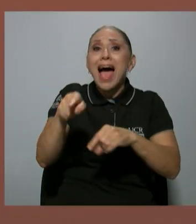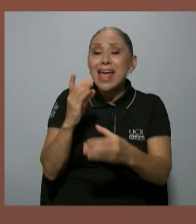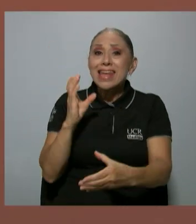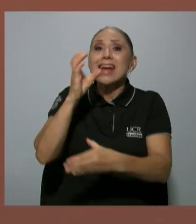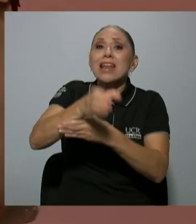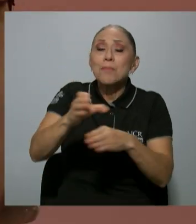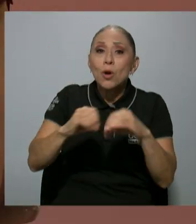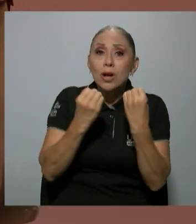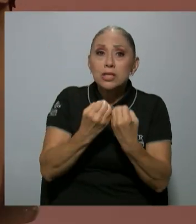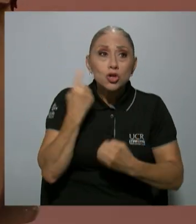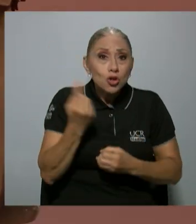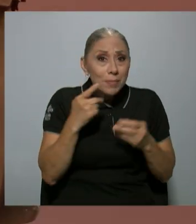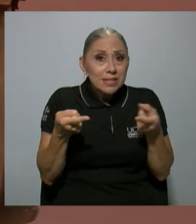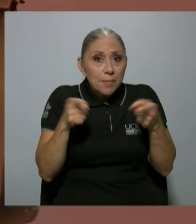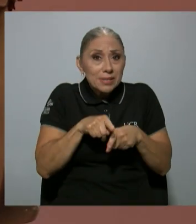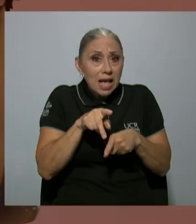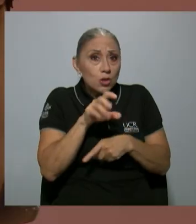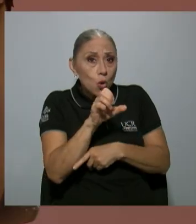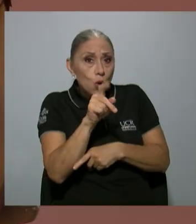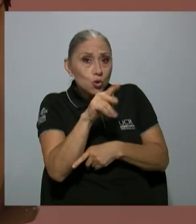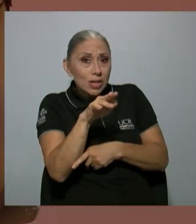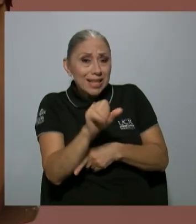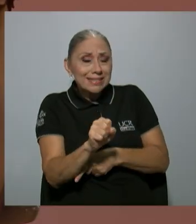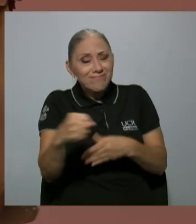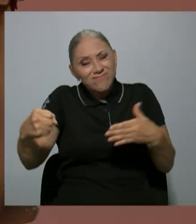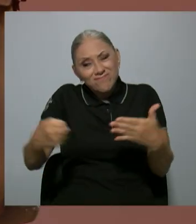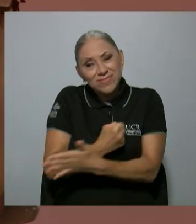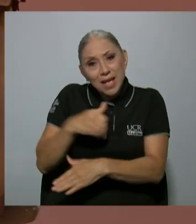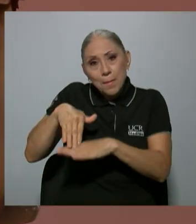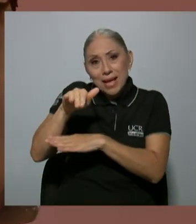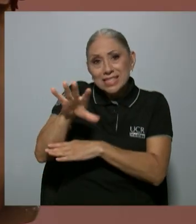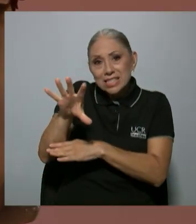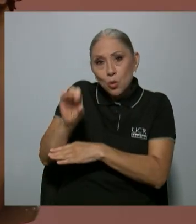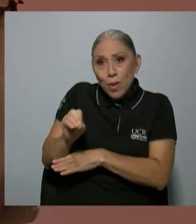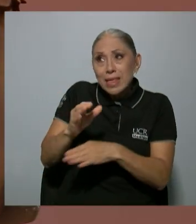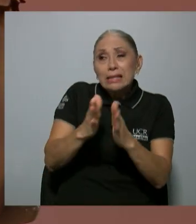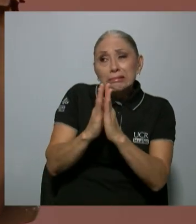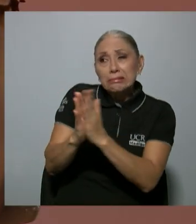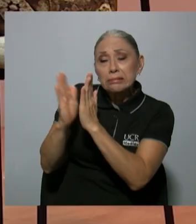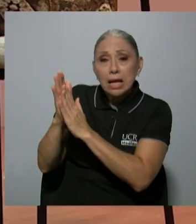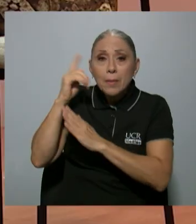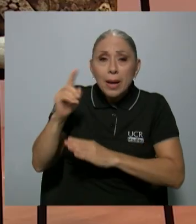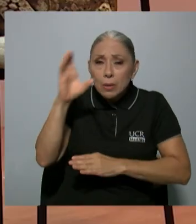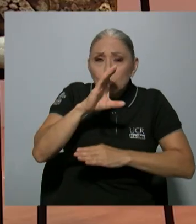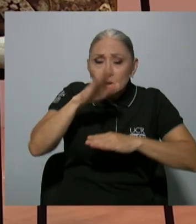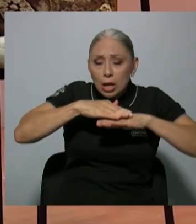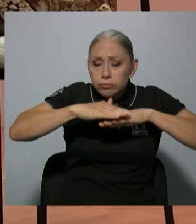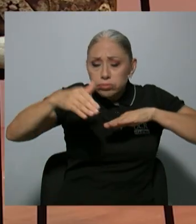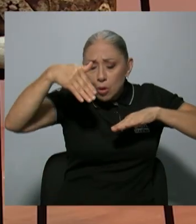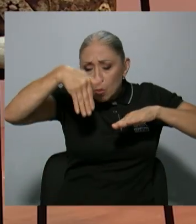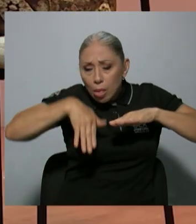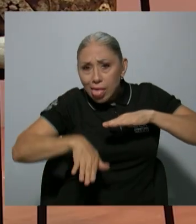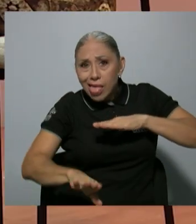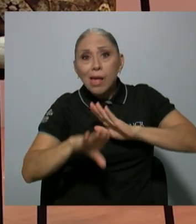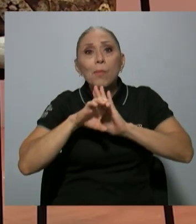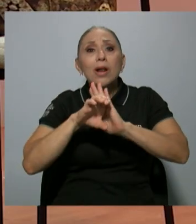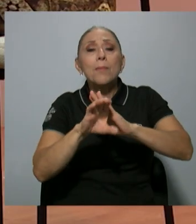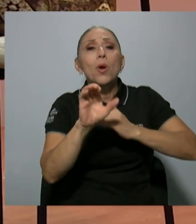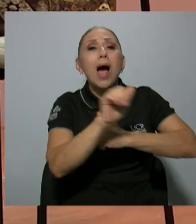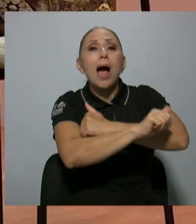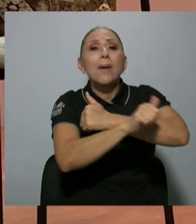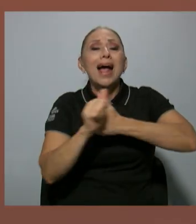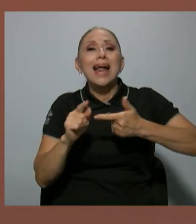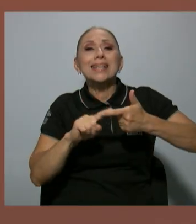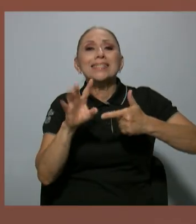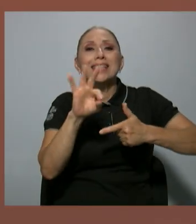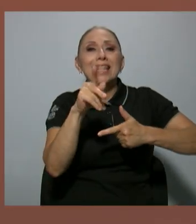pasando en Cruzitas? Lastimosamente, ya hay más de 50 solicitudes en el país para minería subterránea, en lugares como Avangares, Tilarán, Punta Arenas,